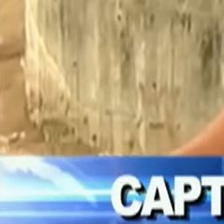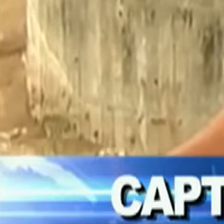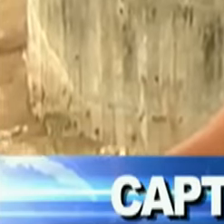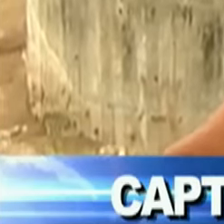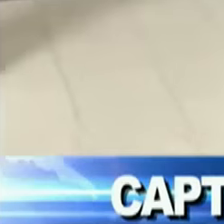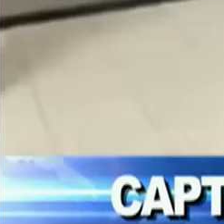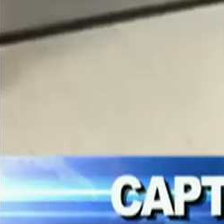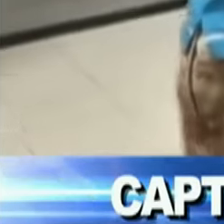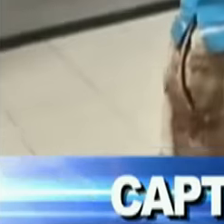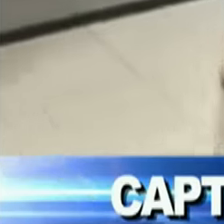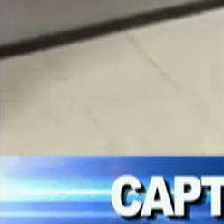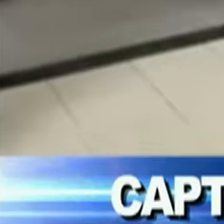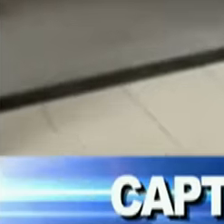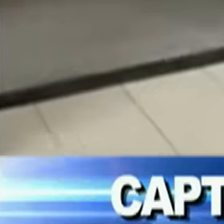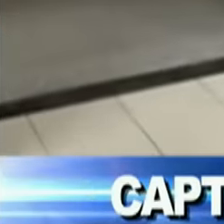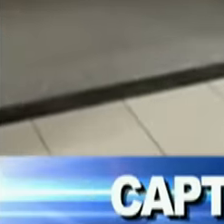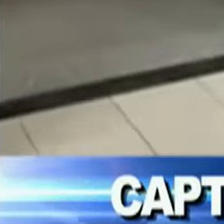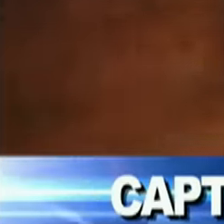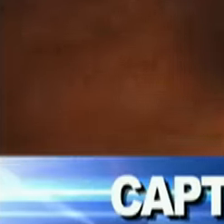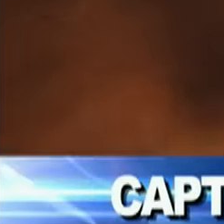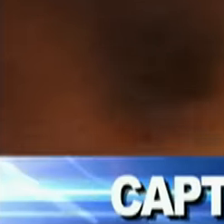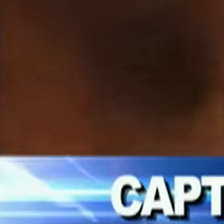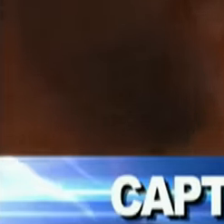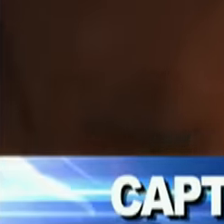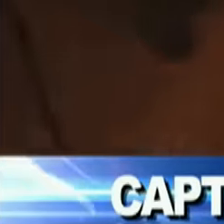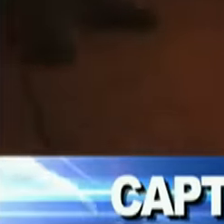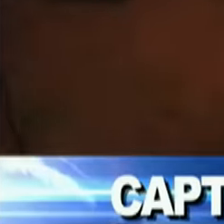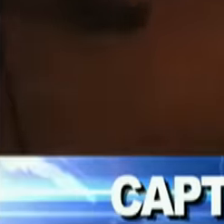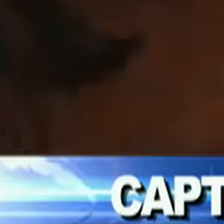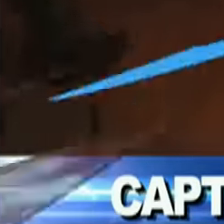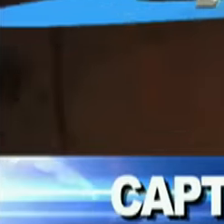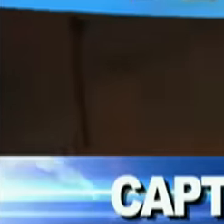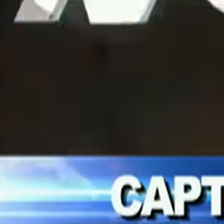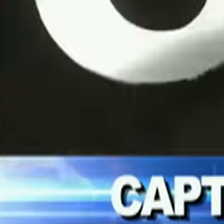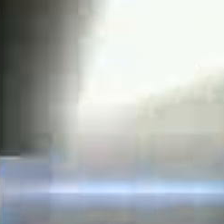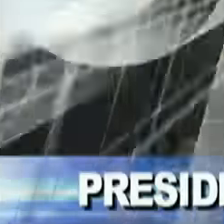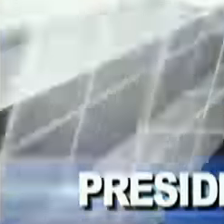Pájaro Azul de Guayaquil.